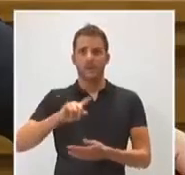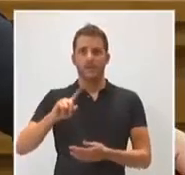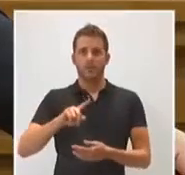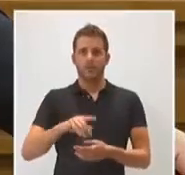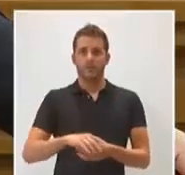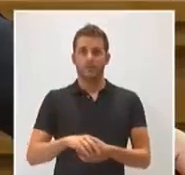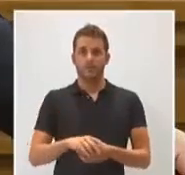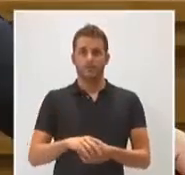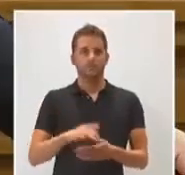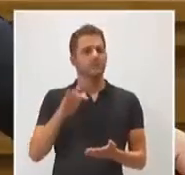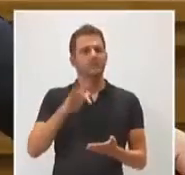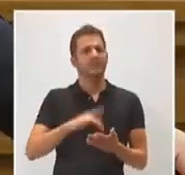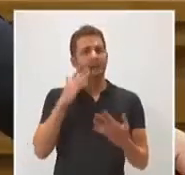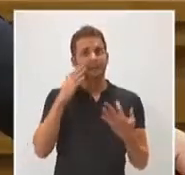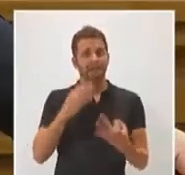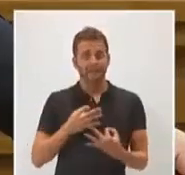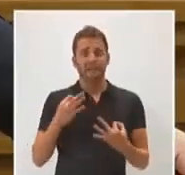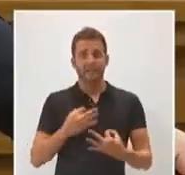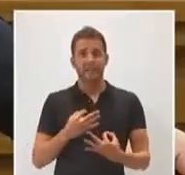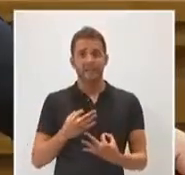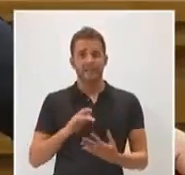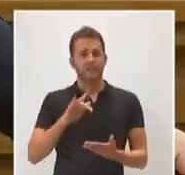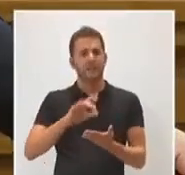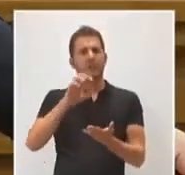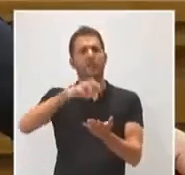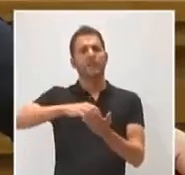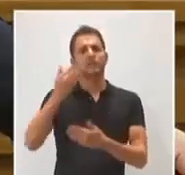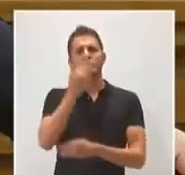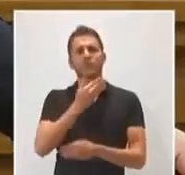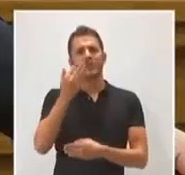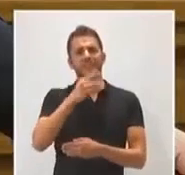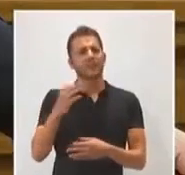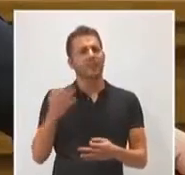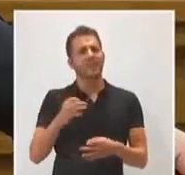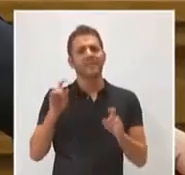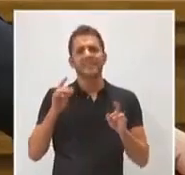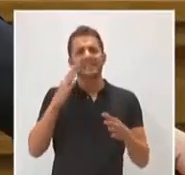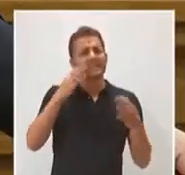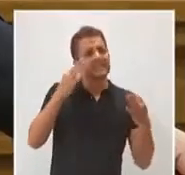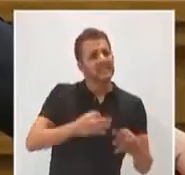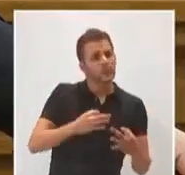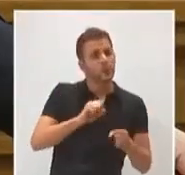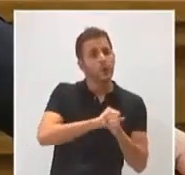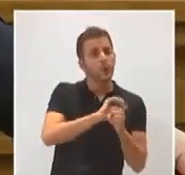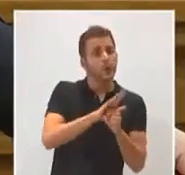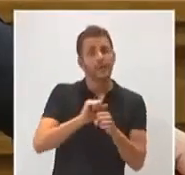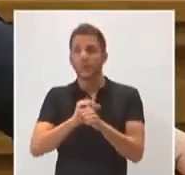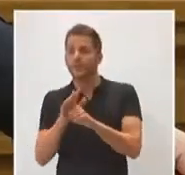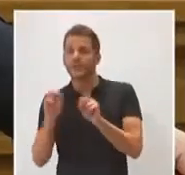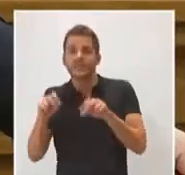cuando realmente nuestros centros educativos tienen que ser seguros con kobe y sin kobe